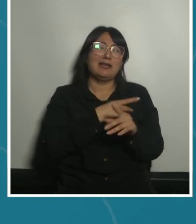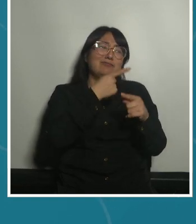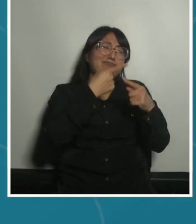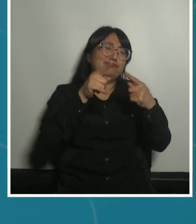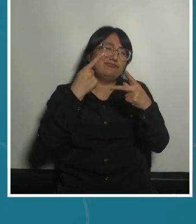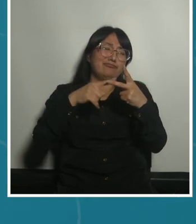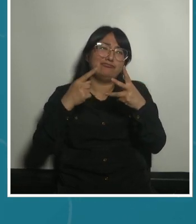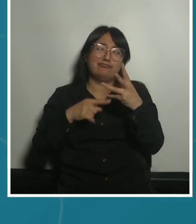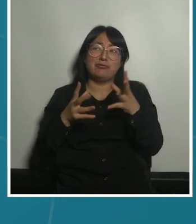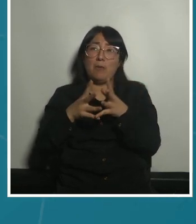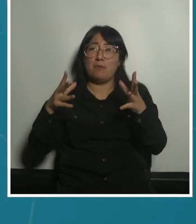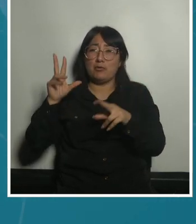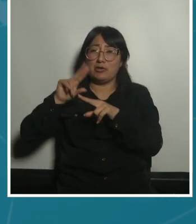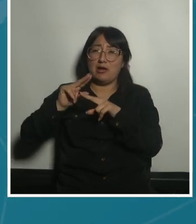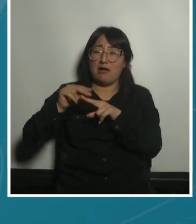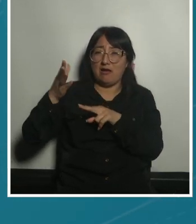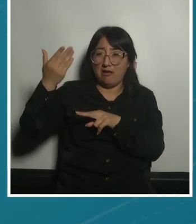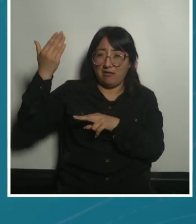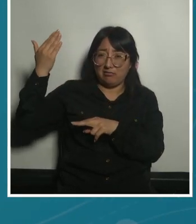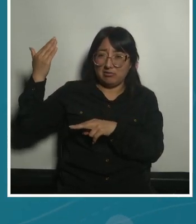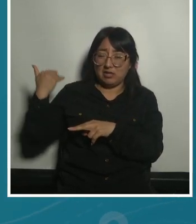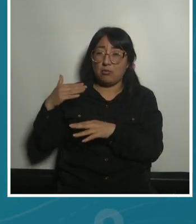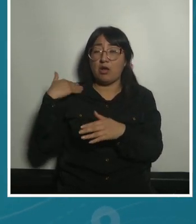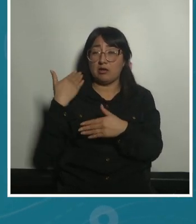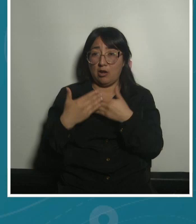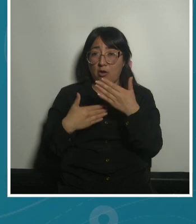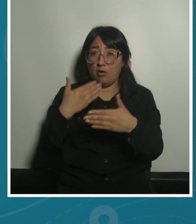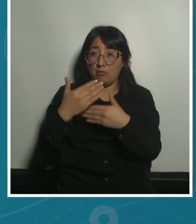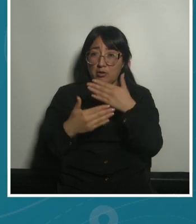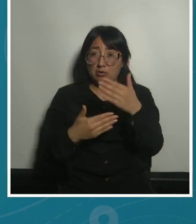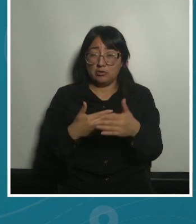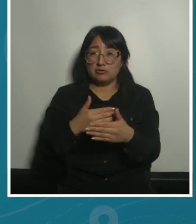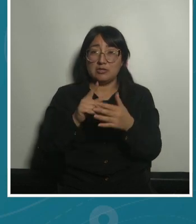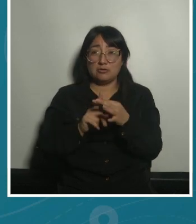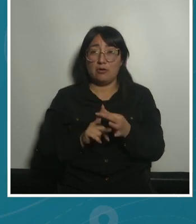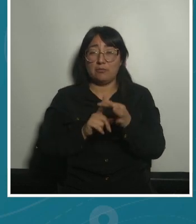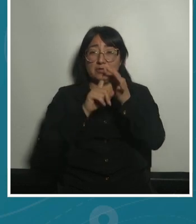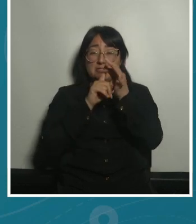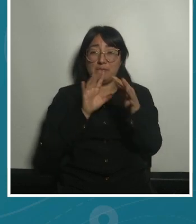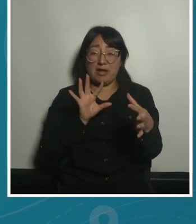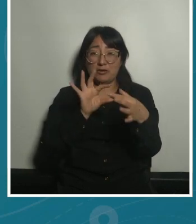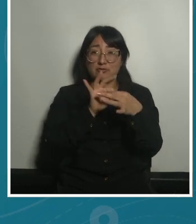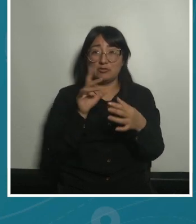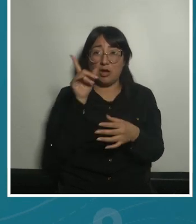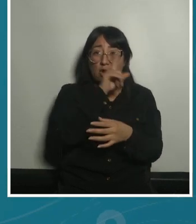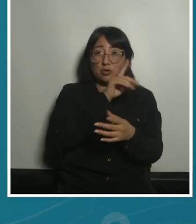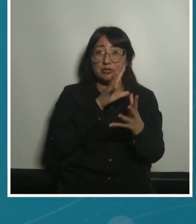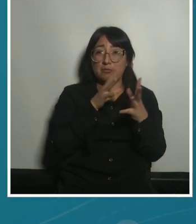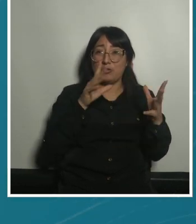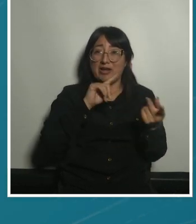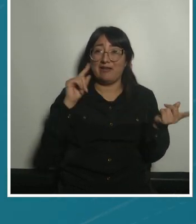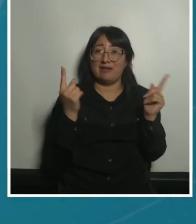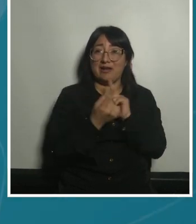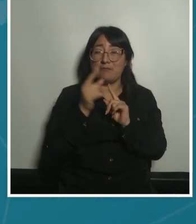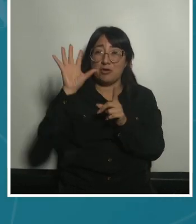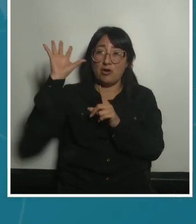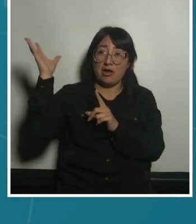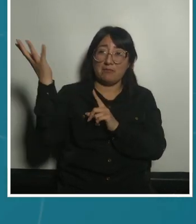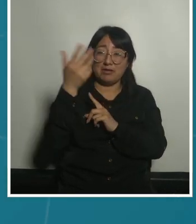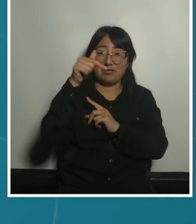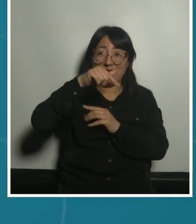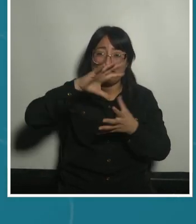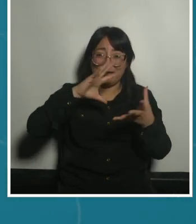evidencias muy antiguas que los procesos eustáticos, principalmente asociados al último gran cambio ambiental que tuvimos en el